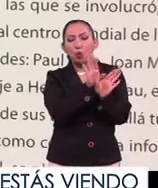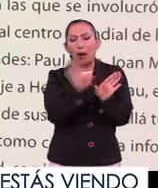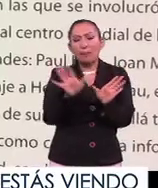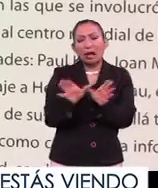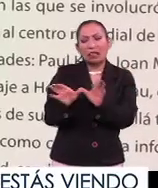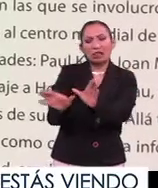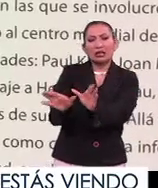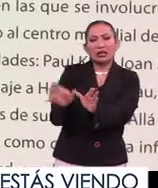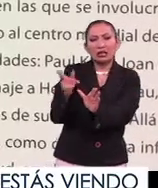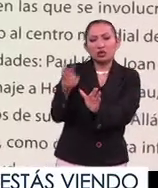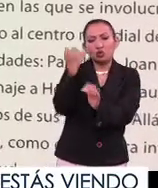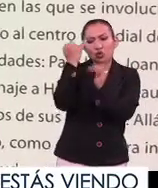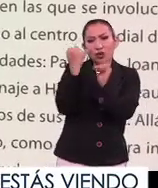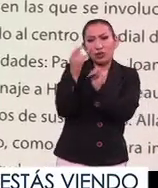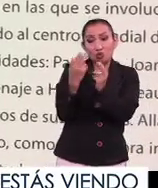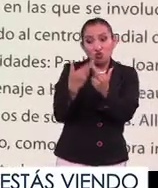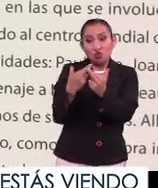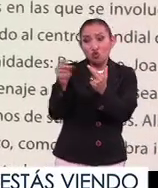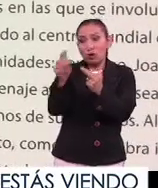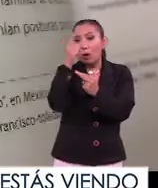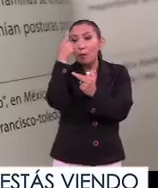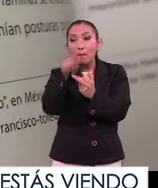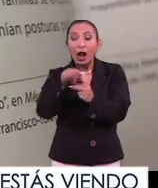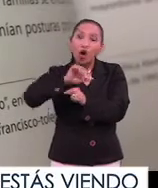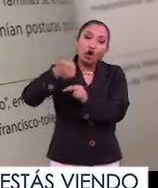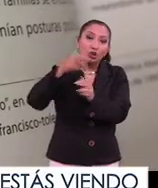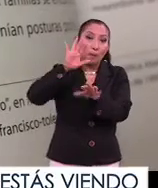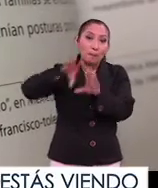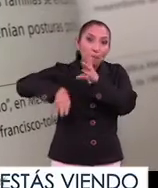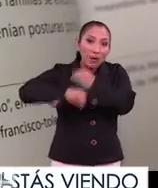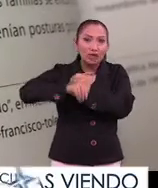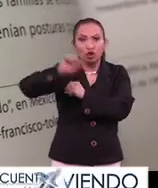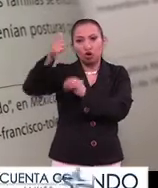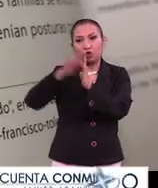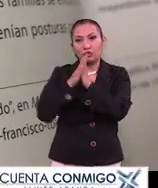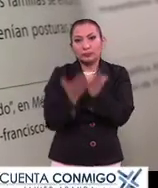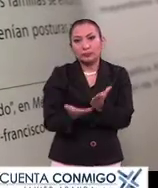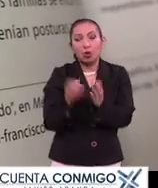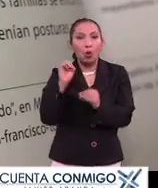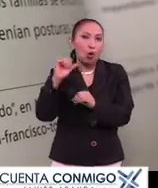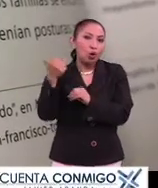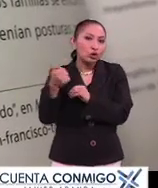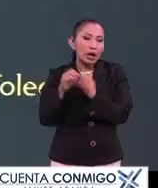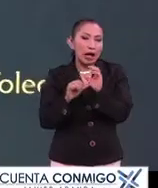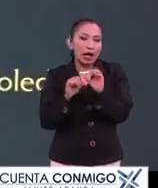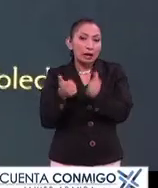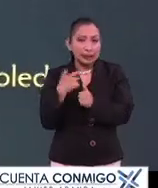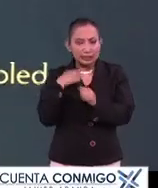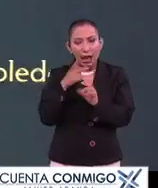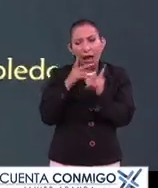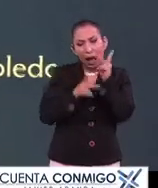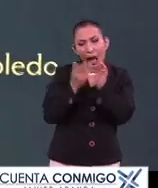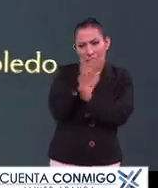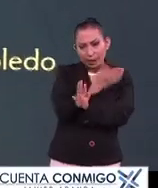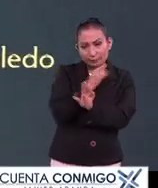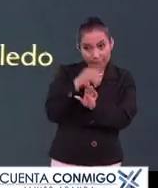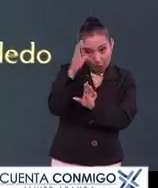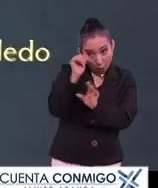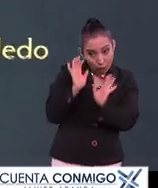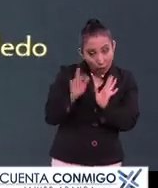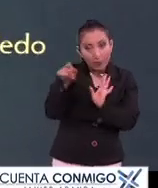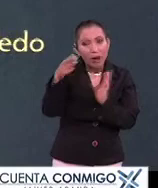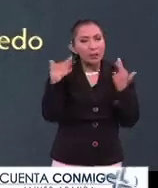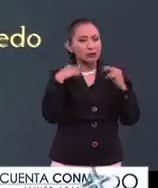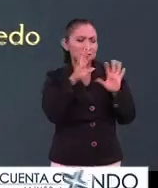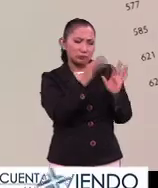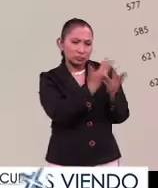aparte, digamos, en la creación. Es tan abundante, ¿no?, que da para una cosa aparte. Exactamente. Y ya lo teníamos apalabrado, pero el maestro